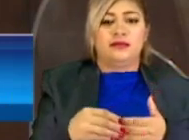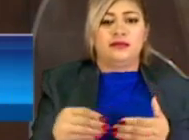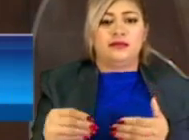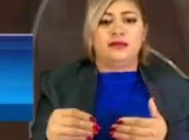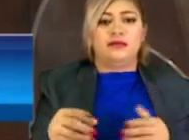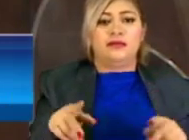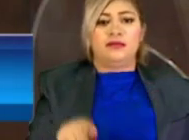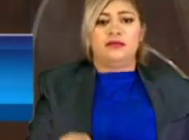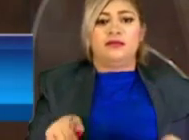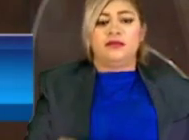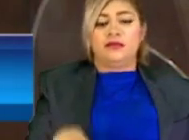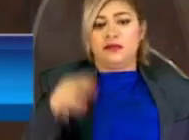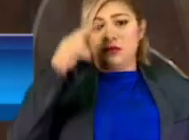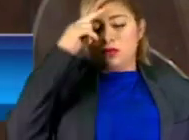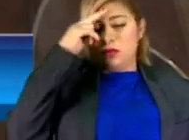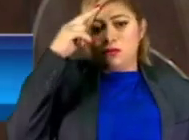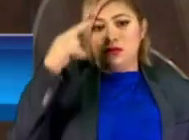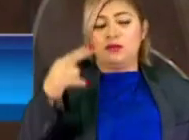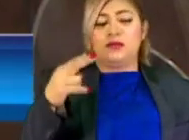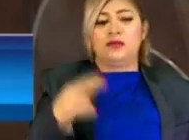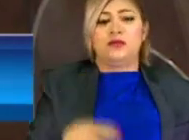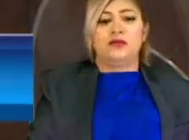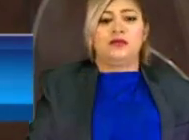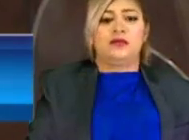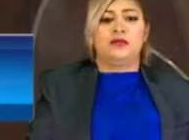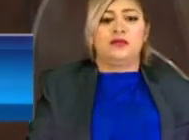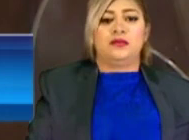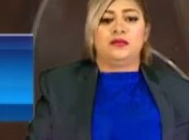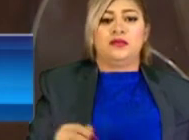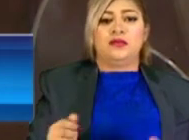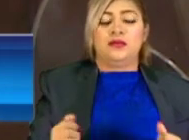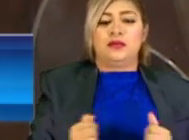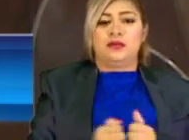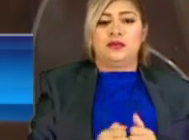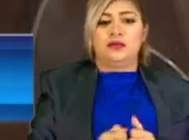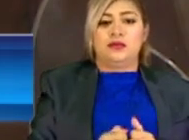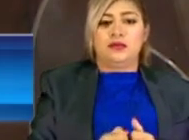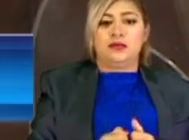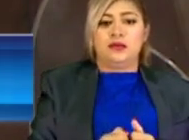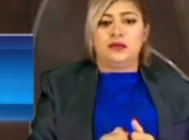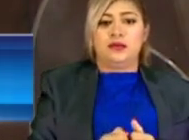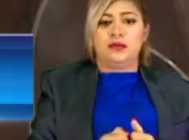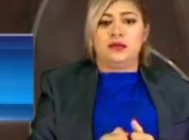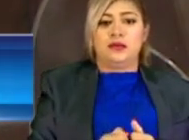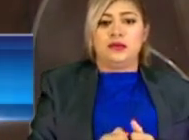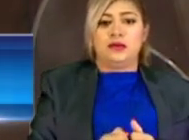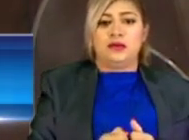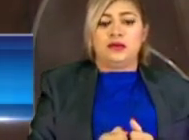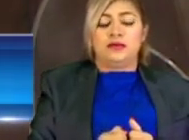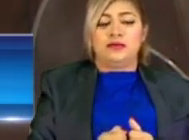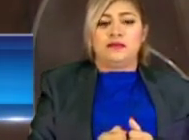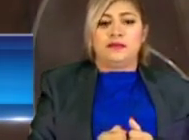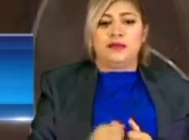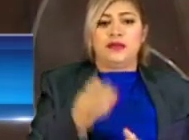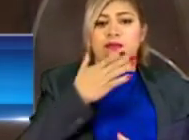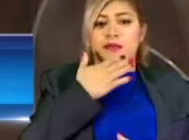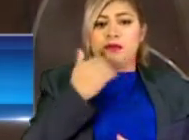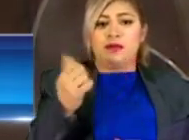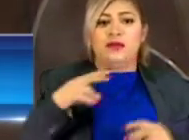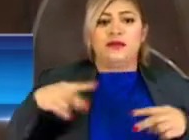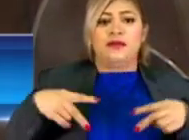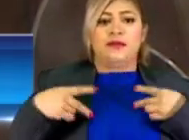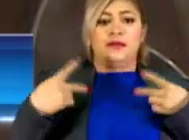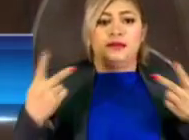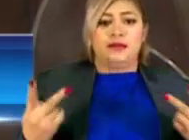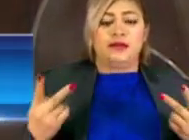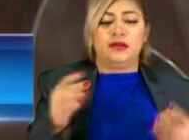personas humildes con el deseo de emprender y de mejorar su calidad de vida y